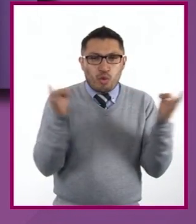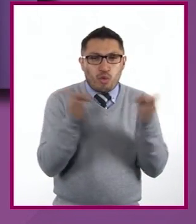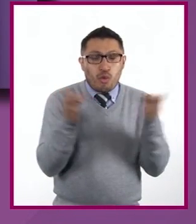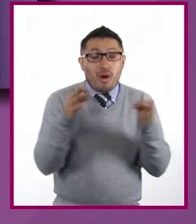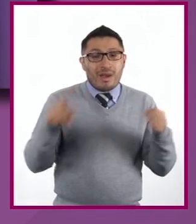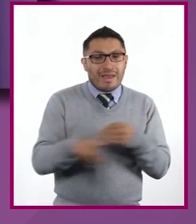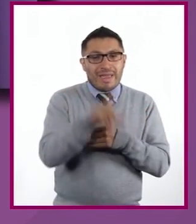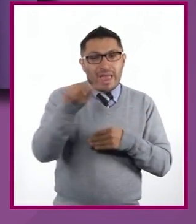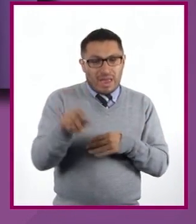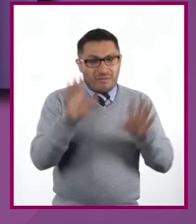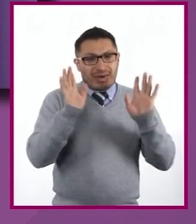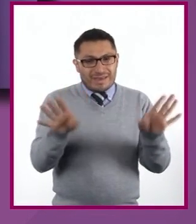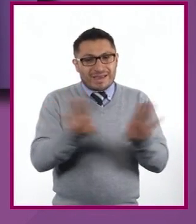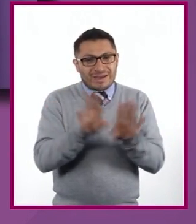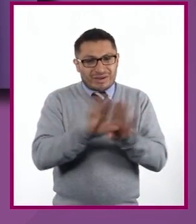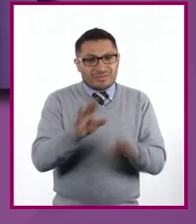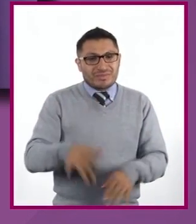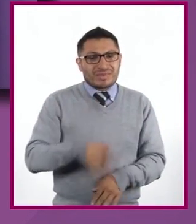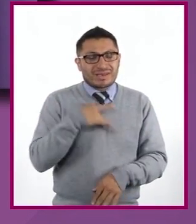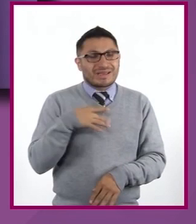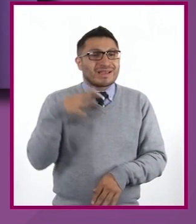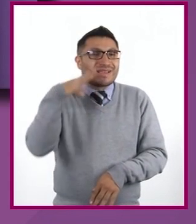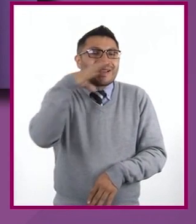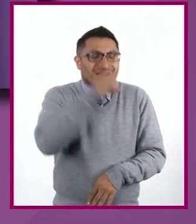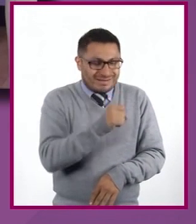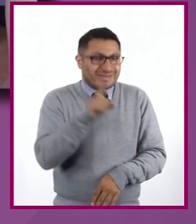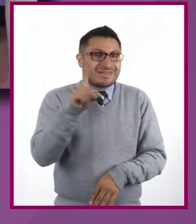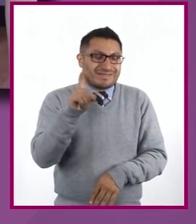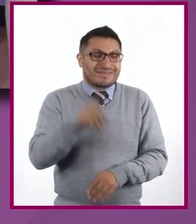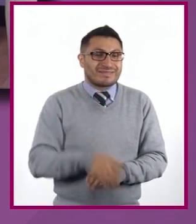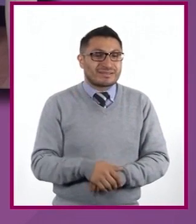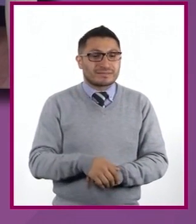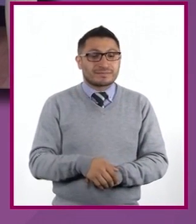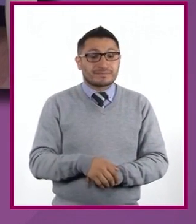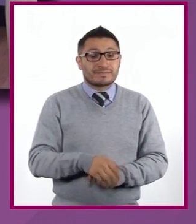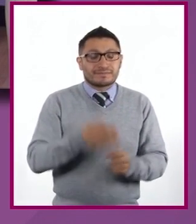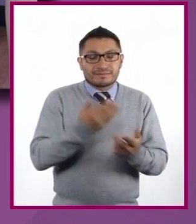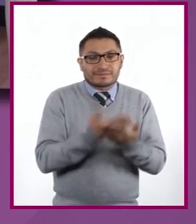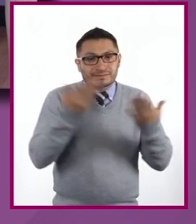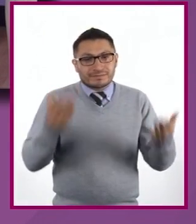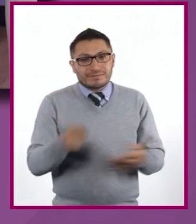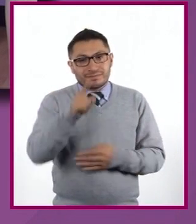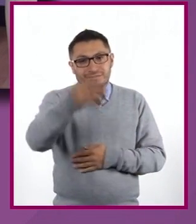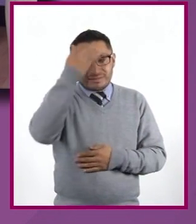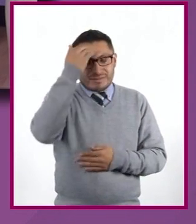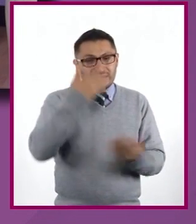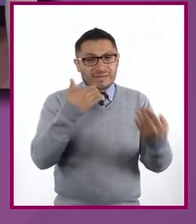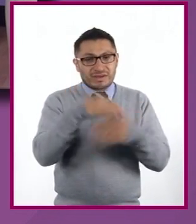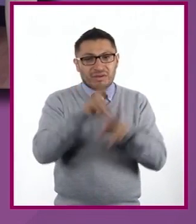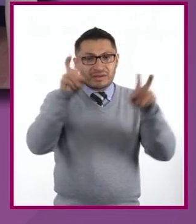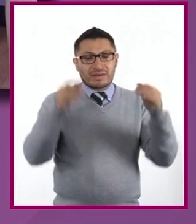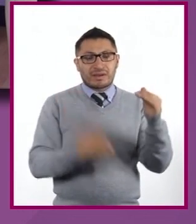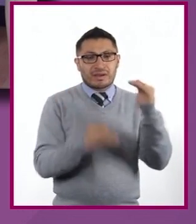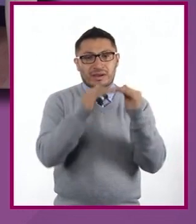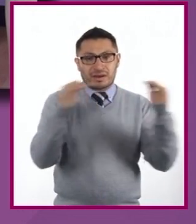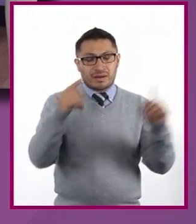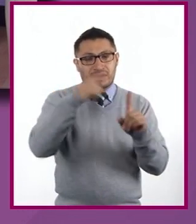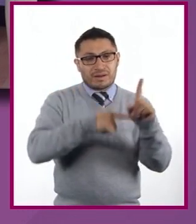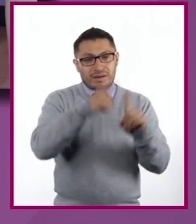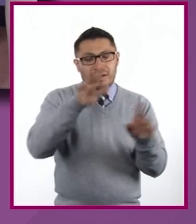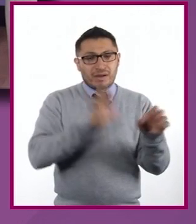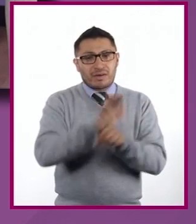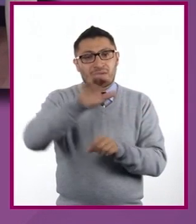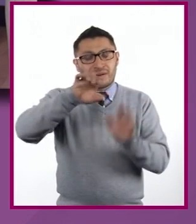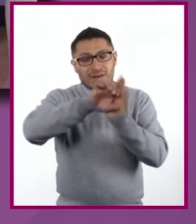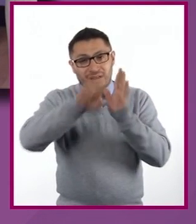pero después de un rato hasta sentimos el agua calientita. Ahora que conoces sobre el equilibrio térmico, ¿qué otros ejemplos sobre el